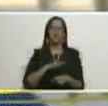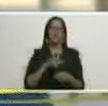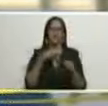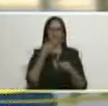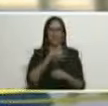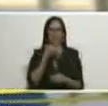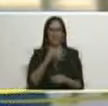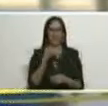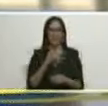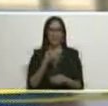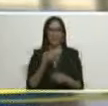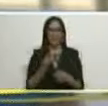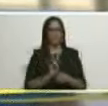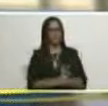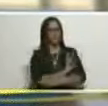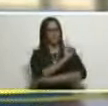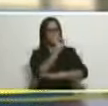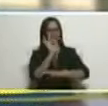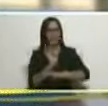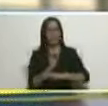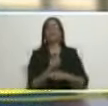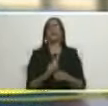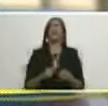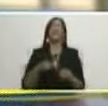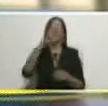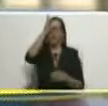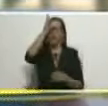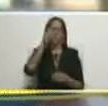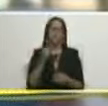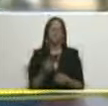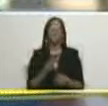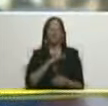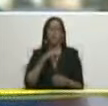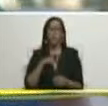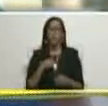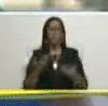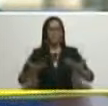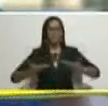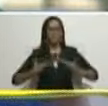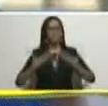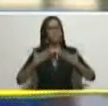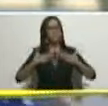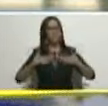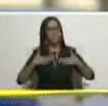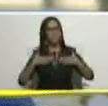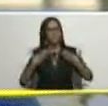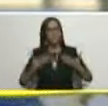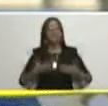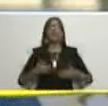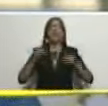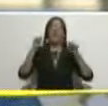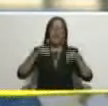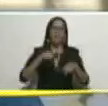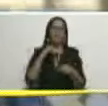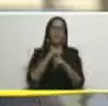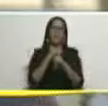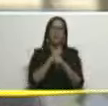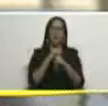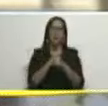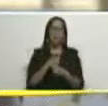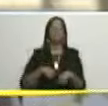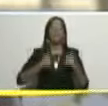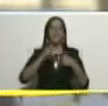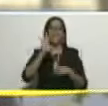tarde crepuscular coreana, falconiana, para nosotros nos llena de satisfacción. Esa clase trabajadora, más de